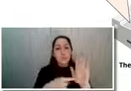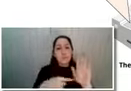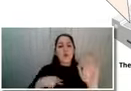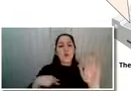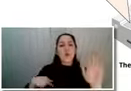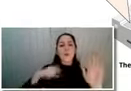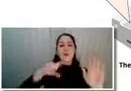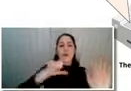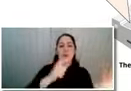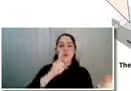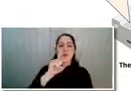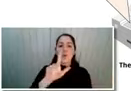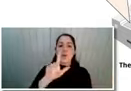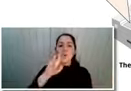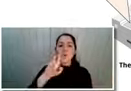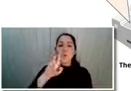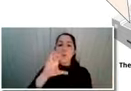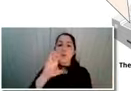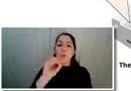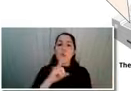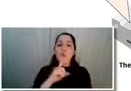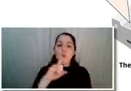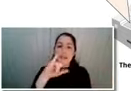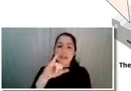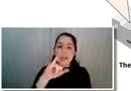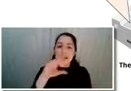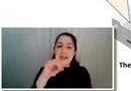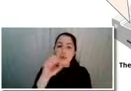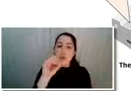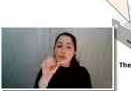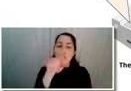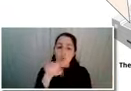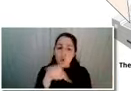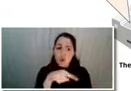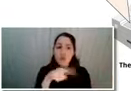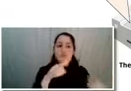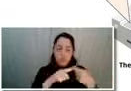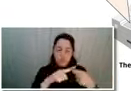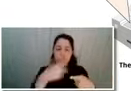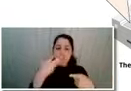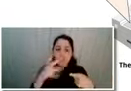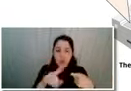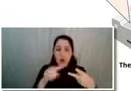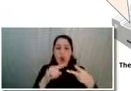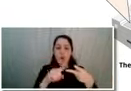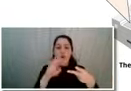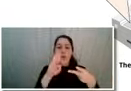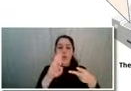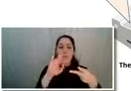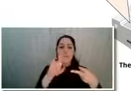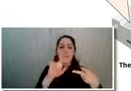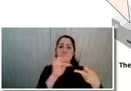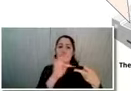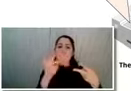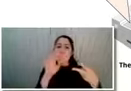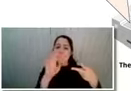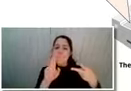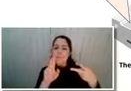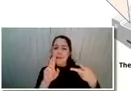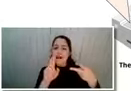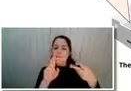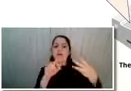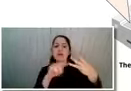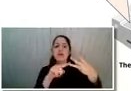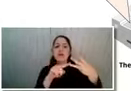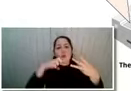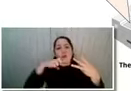con otros enlaces, con otros compuestos. Tenemos los buffer, tenemos los primer, que después les voy a contar un poquito qué es lo que